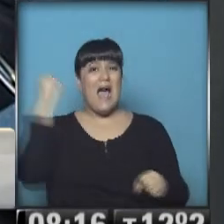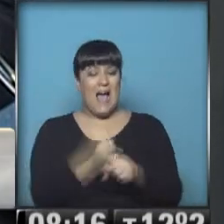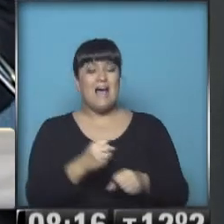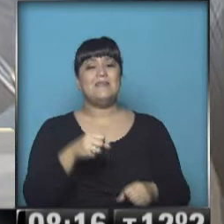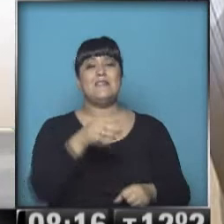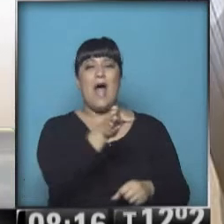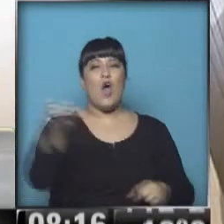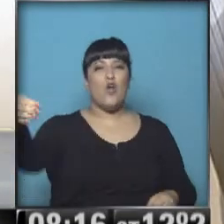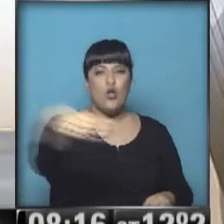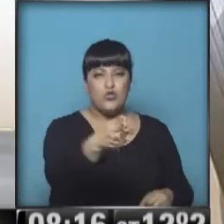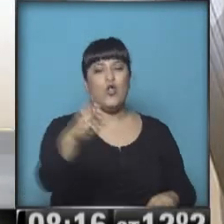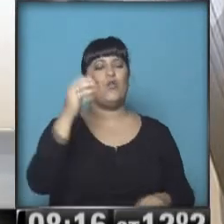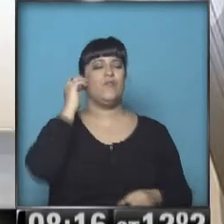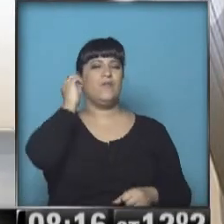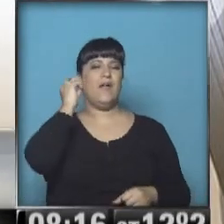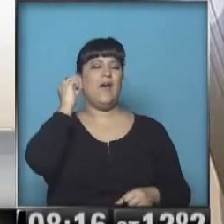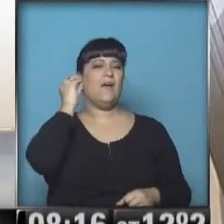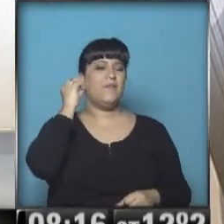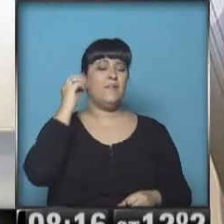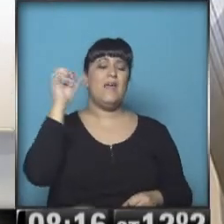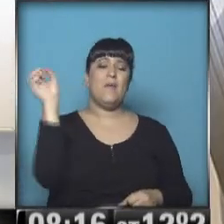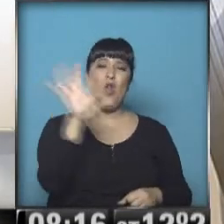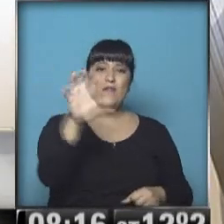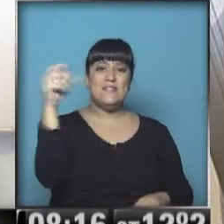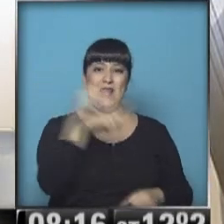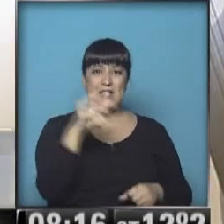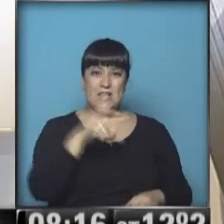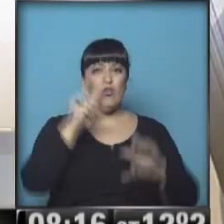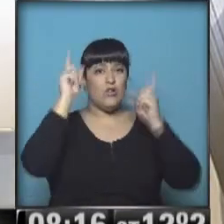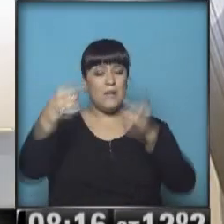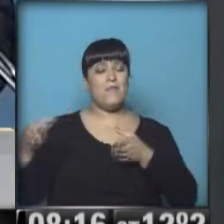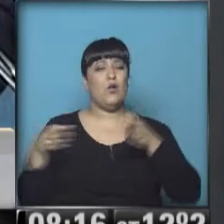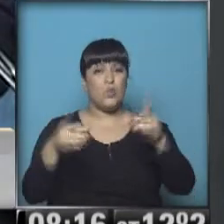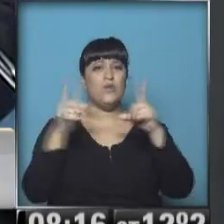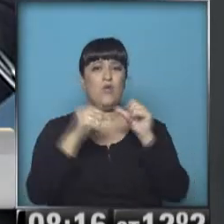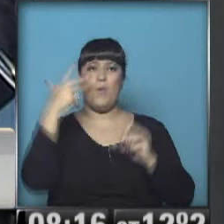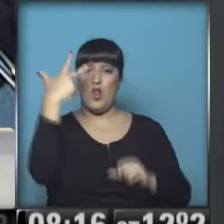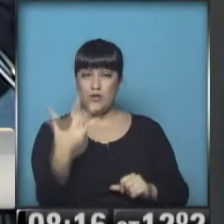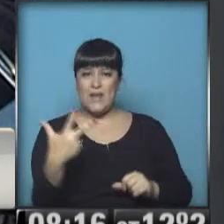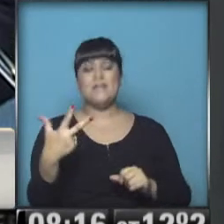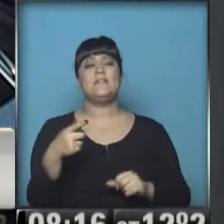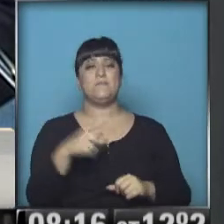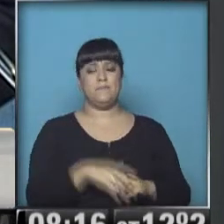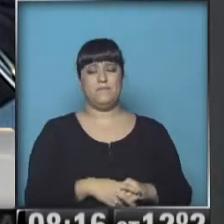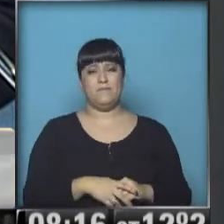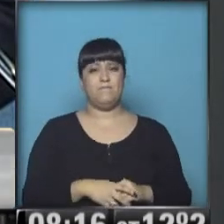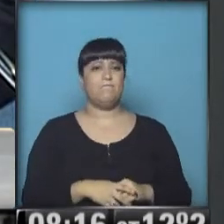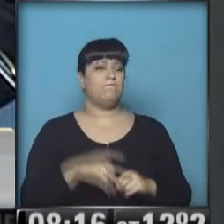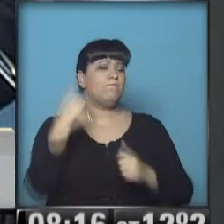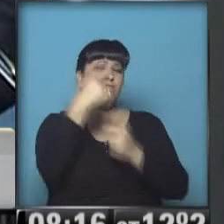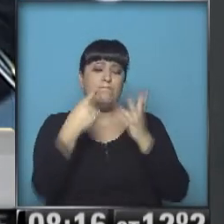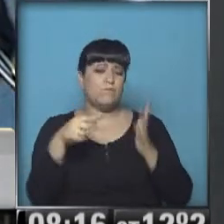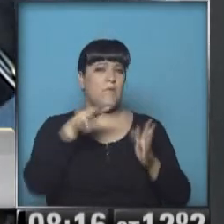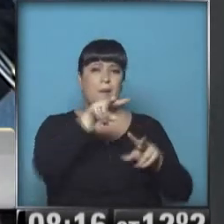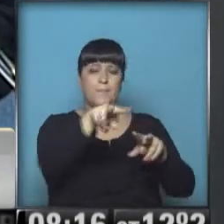de villa río bermejito en la provincia del chaco y sobre la ruta 3 para unir villa río bermejito y pampa del indio